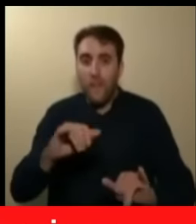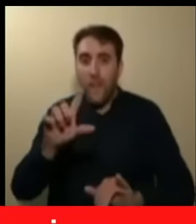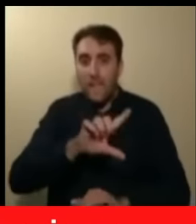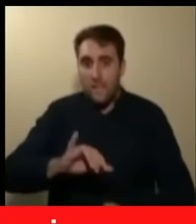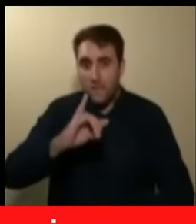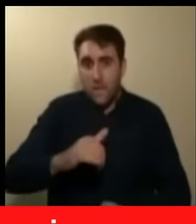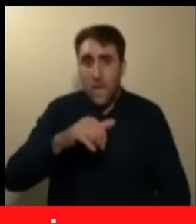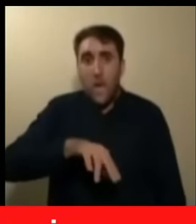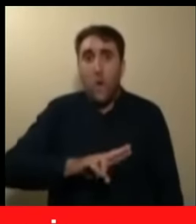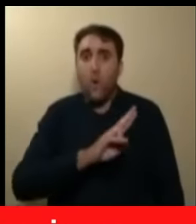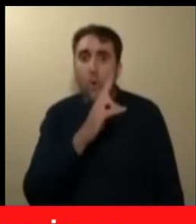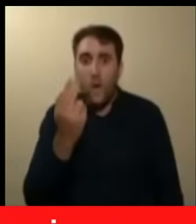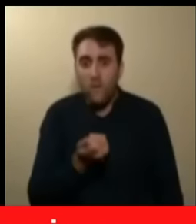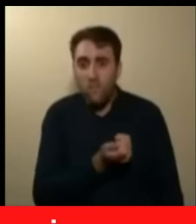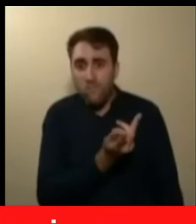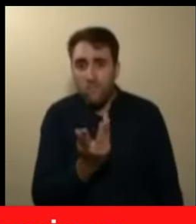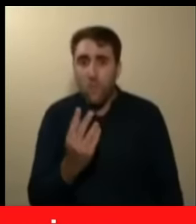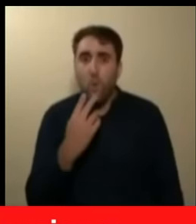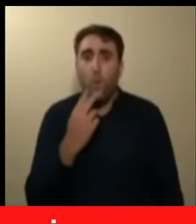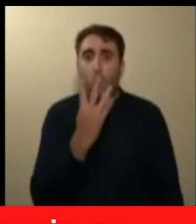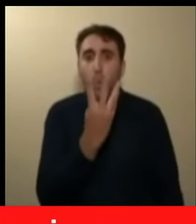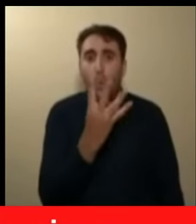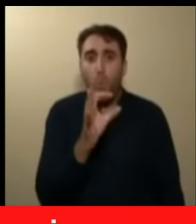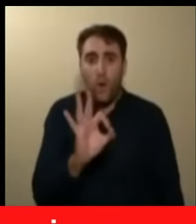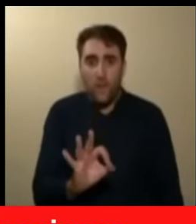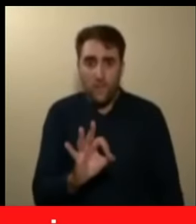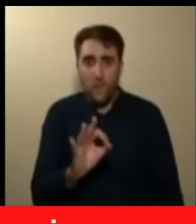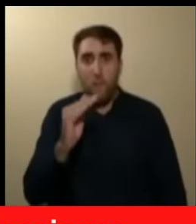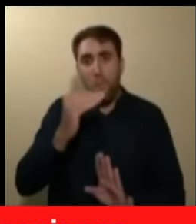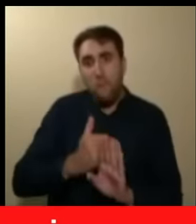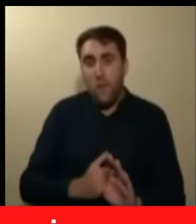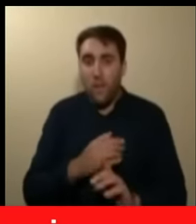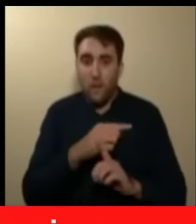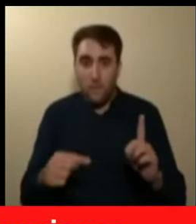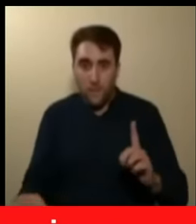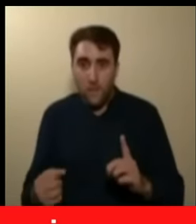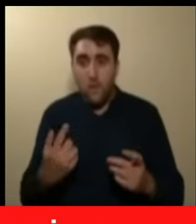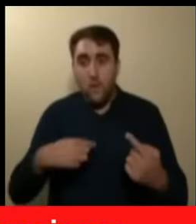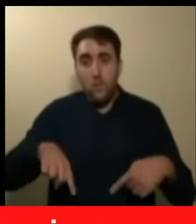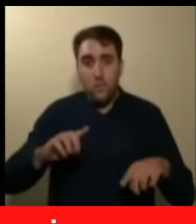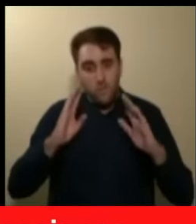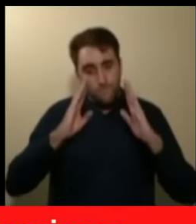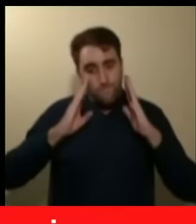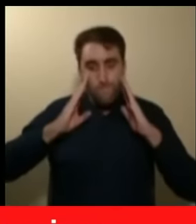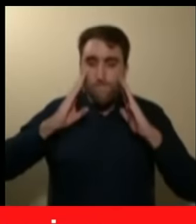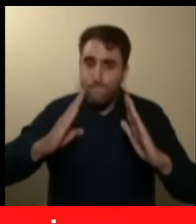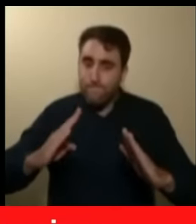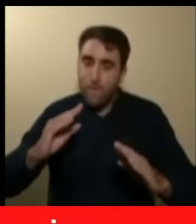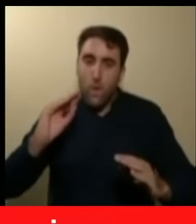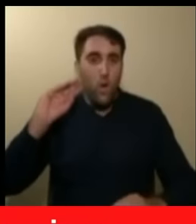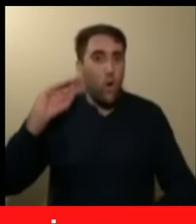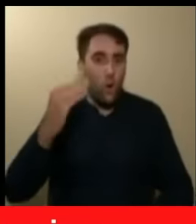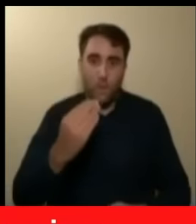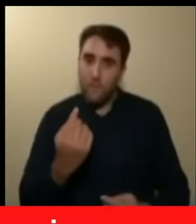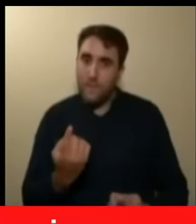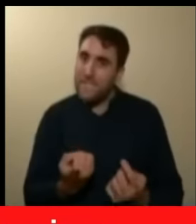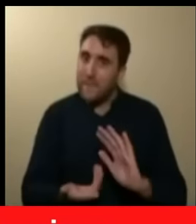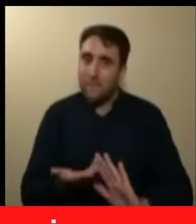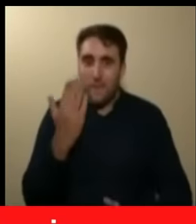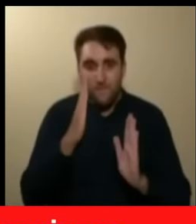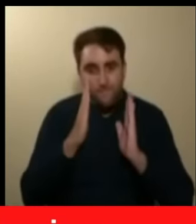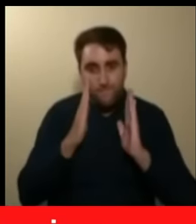coalición, el eje central de la educación son los jóvenes. La atención está dedicada pura y exclusivamente a los jóvenes. Y en